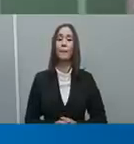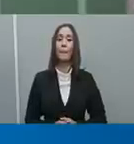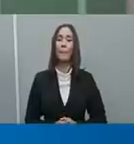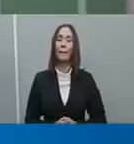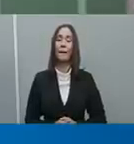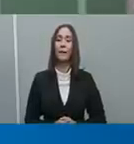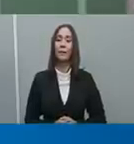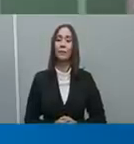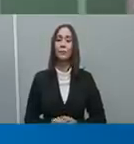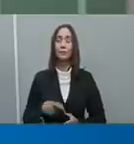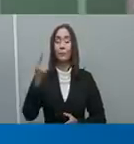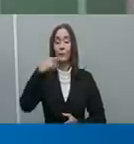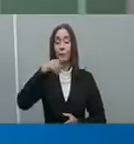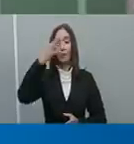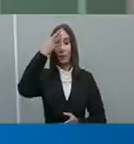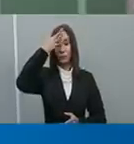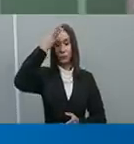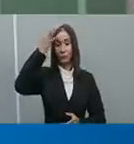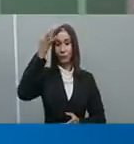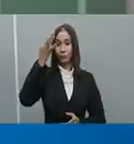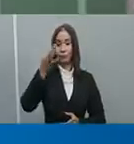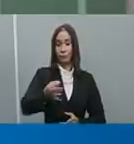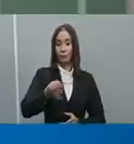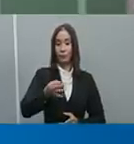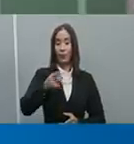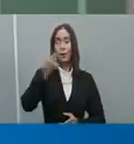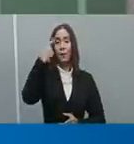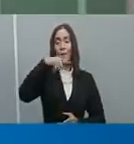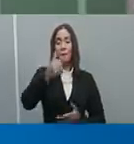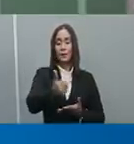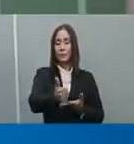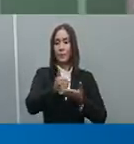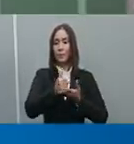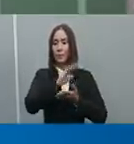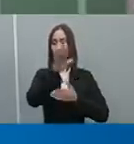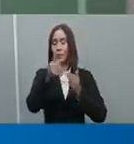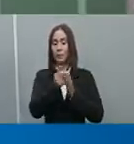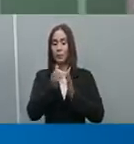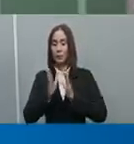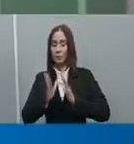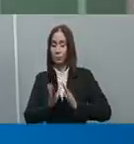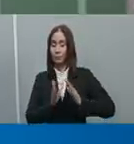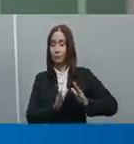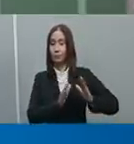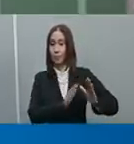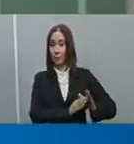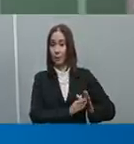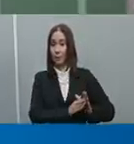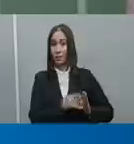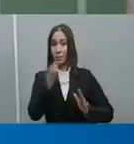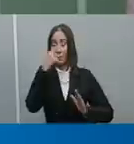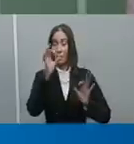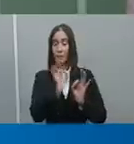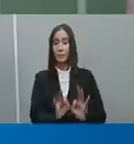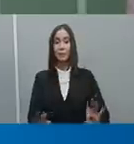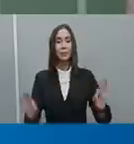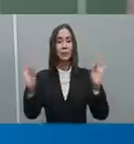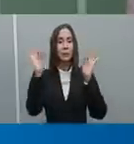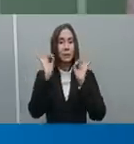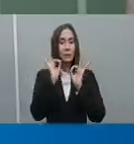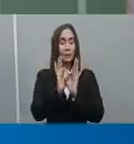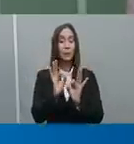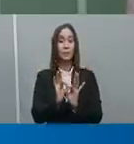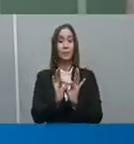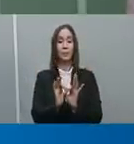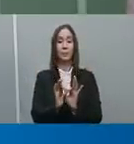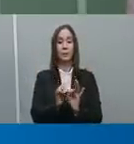más allá de estas disposiciones que deben ayudarnos a mantener el orden, lo más importante en esta nueva etapa será, sin duda,